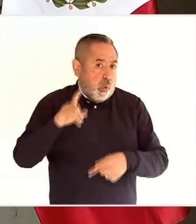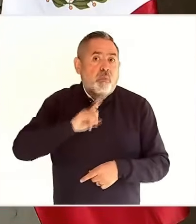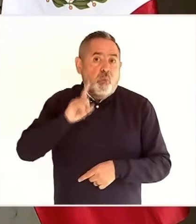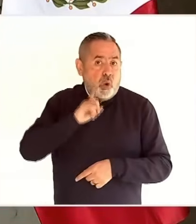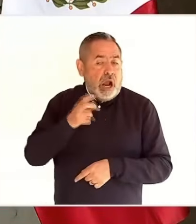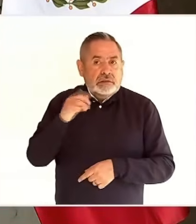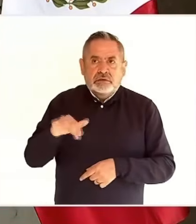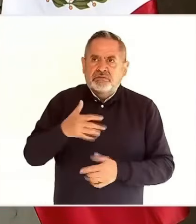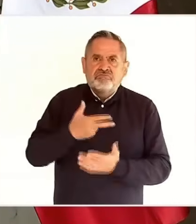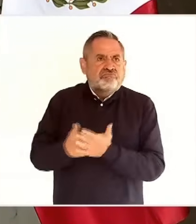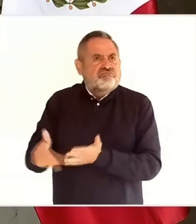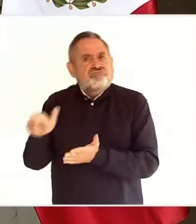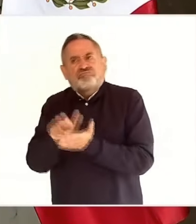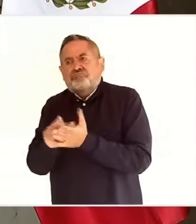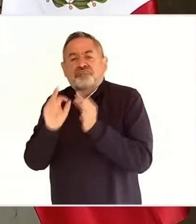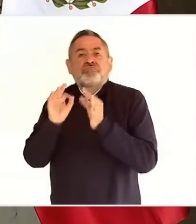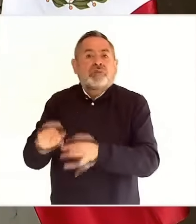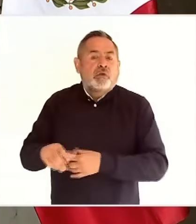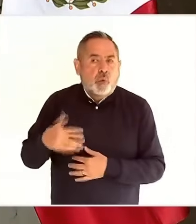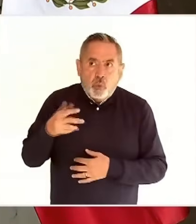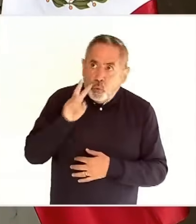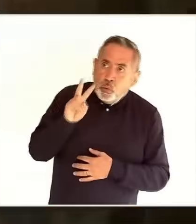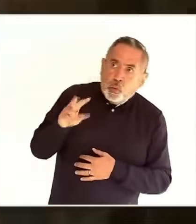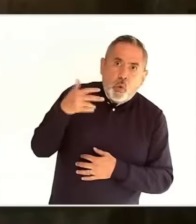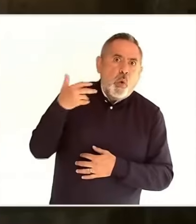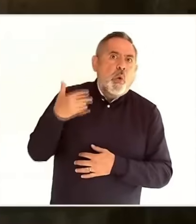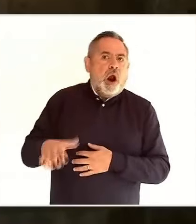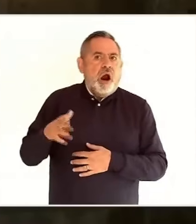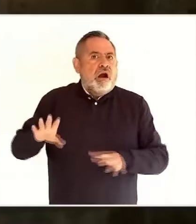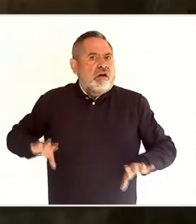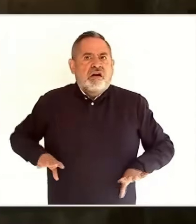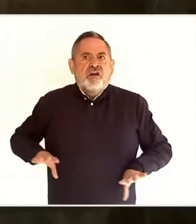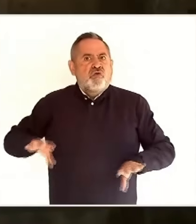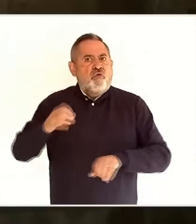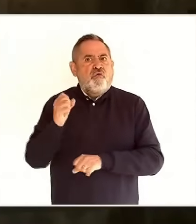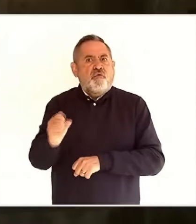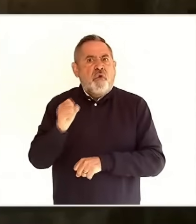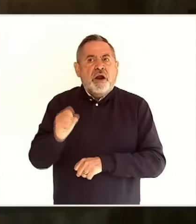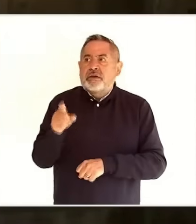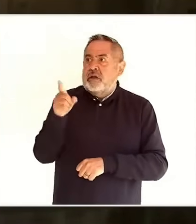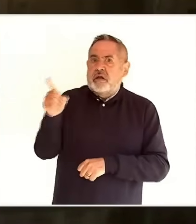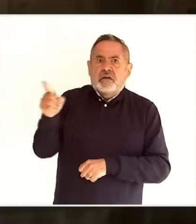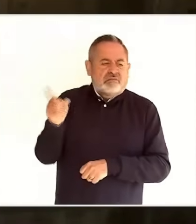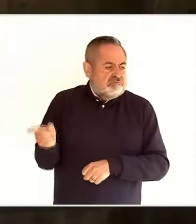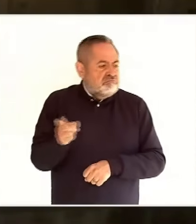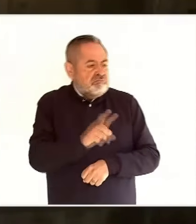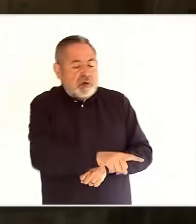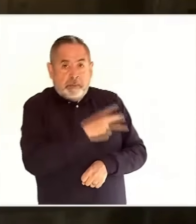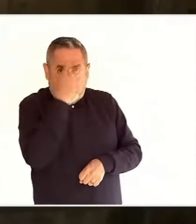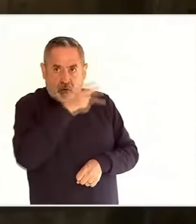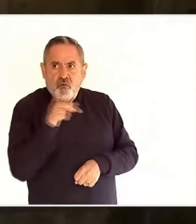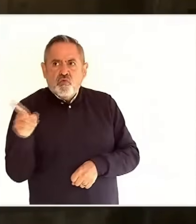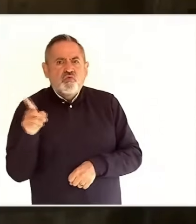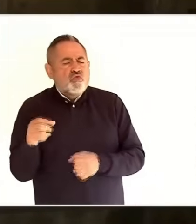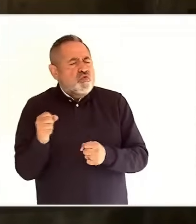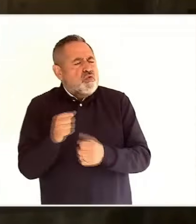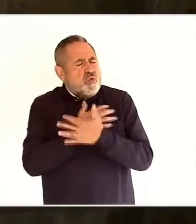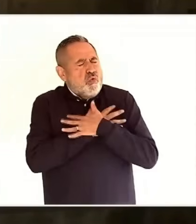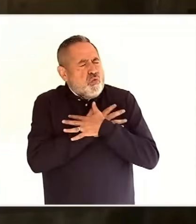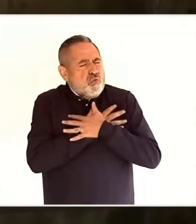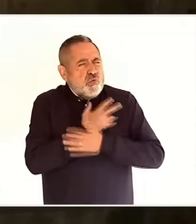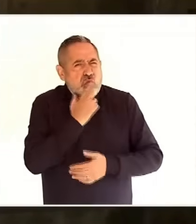vez heroico, se reveló la grandeza de su carácter y el amor absoluto que sentía por su